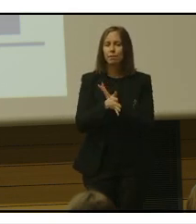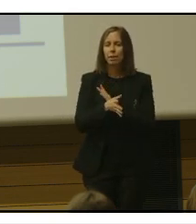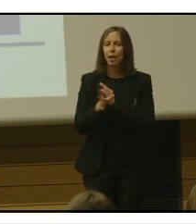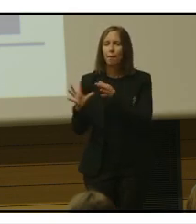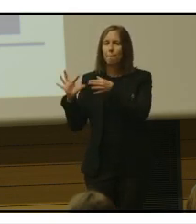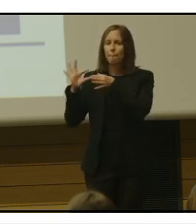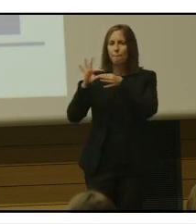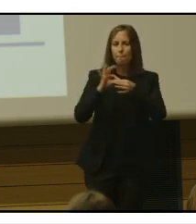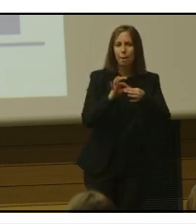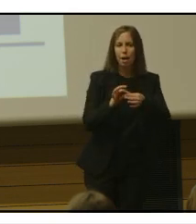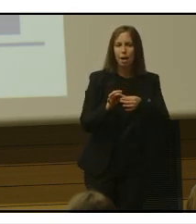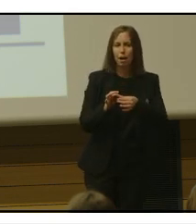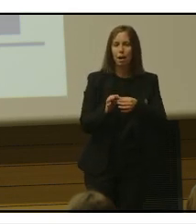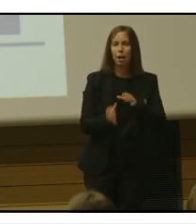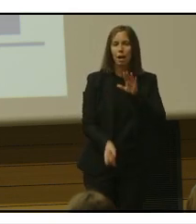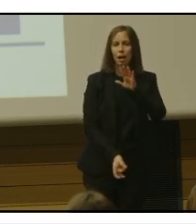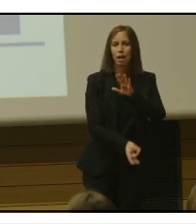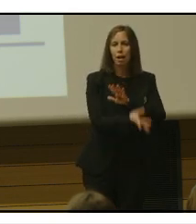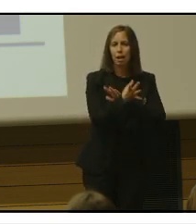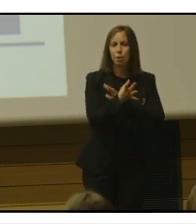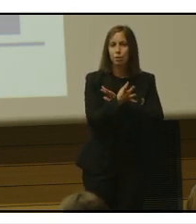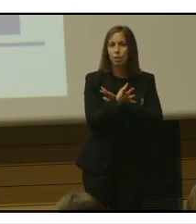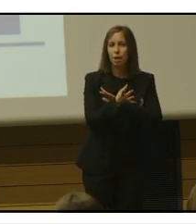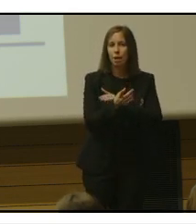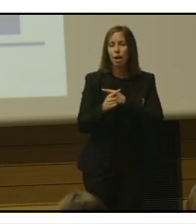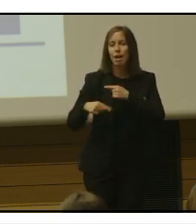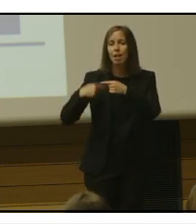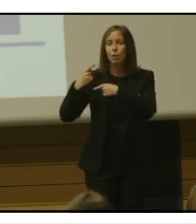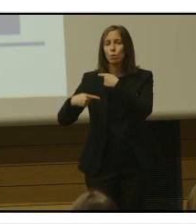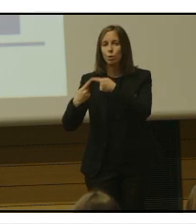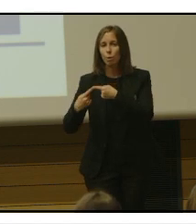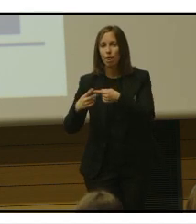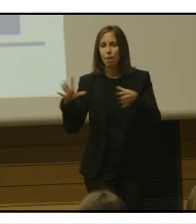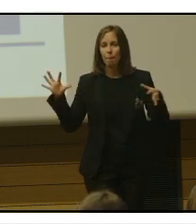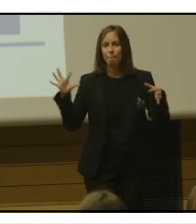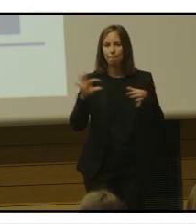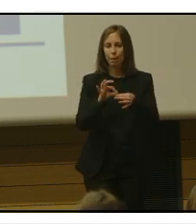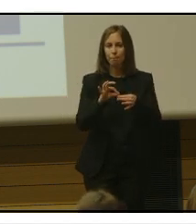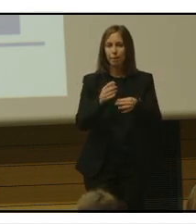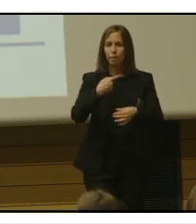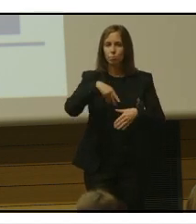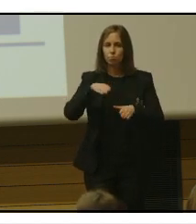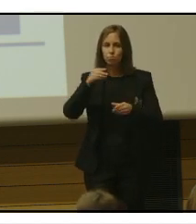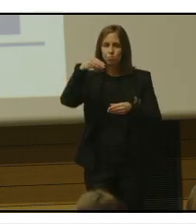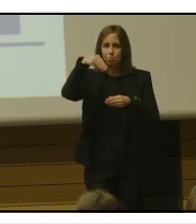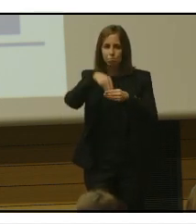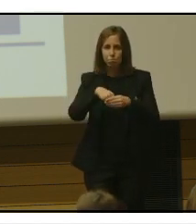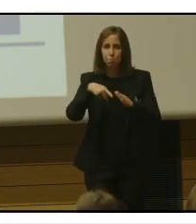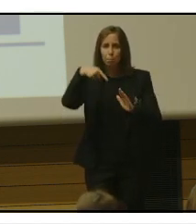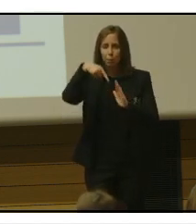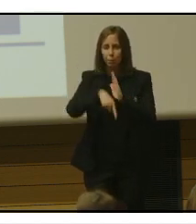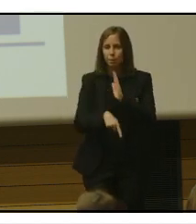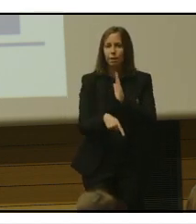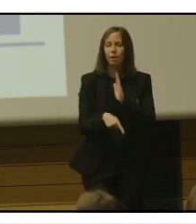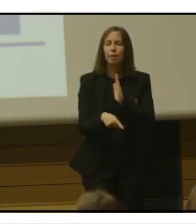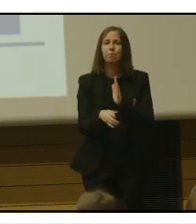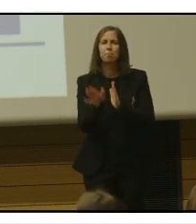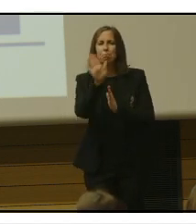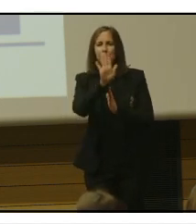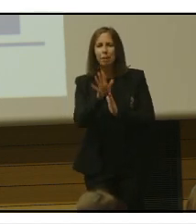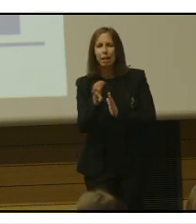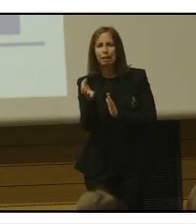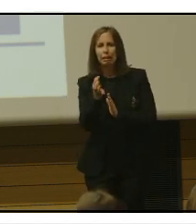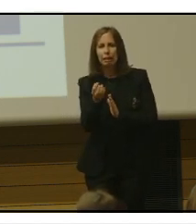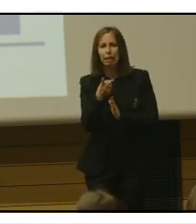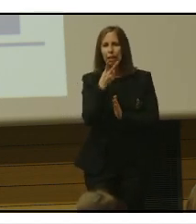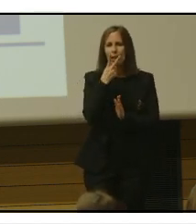relaciones causales entre una exposición y un resultado. Y no voy a entrar en parece que el